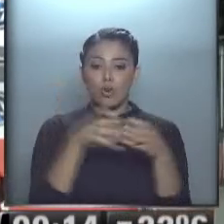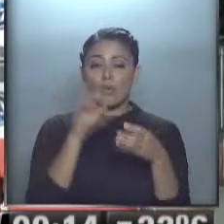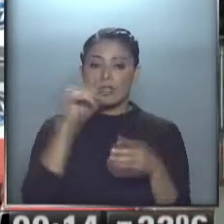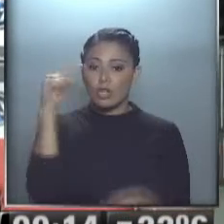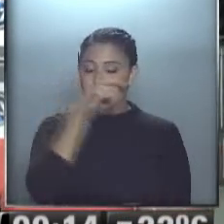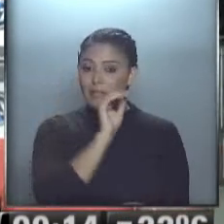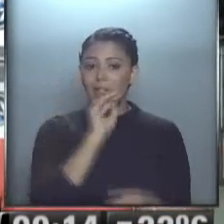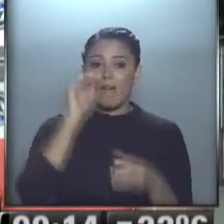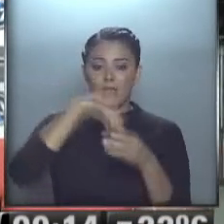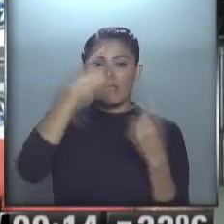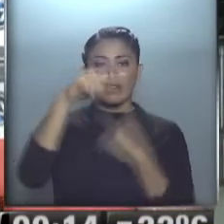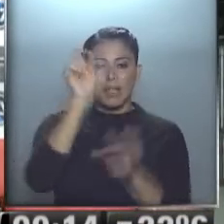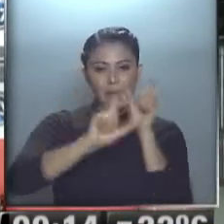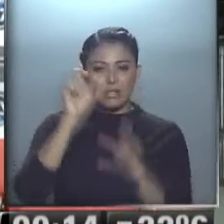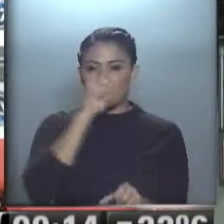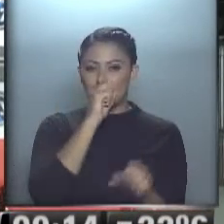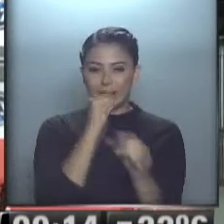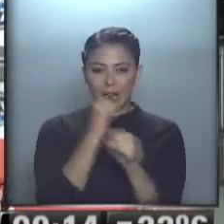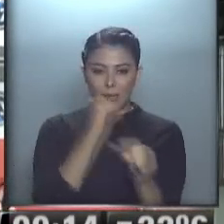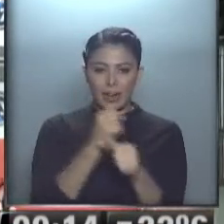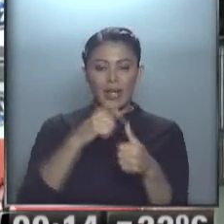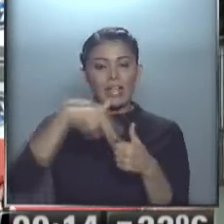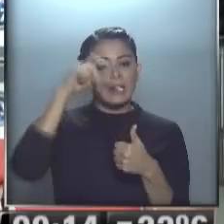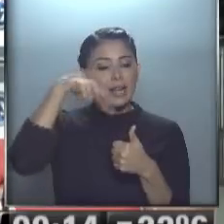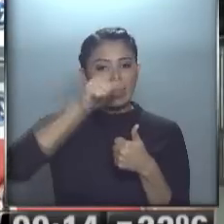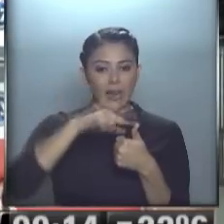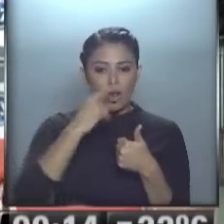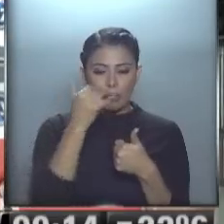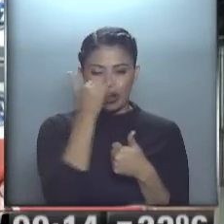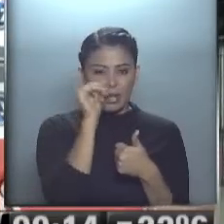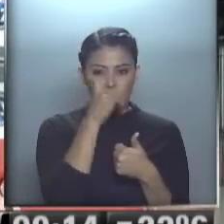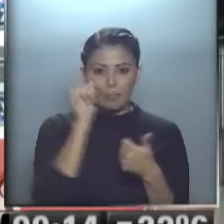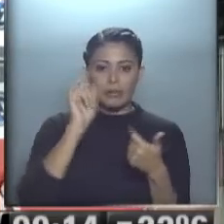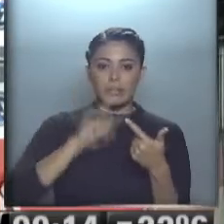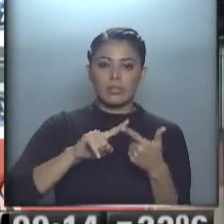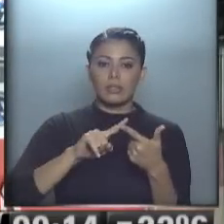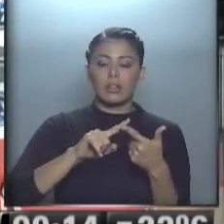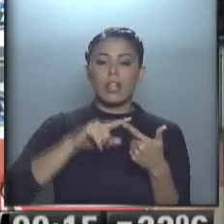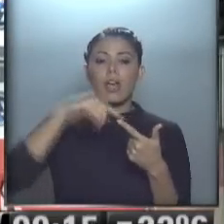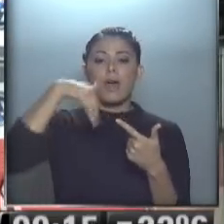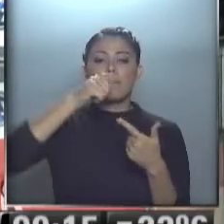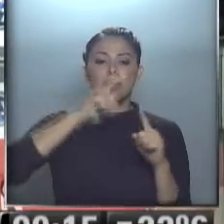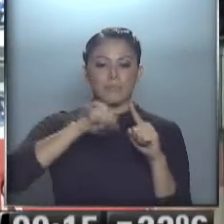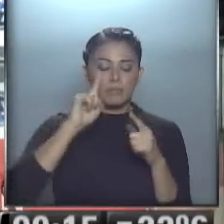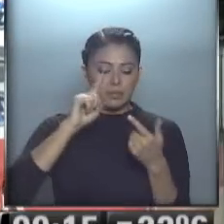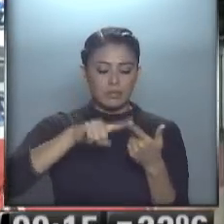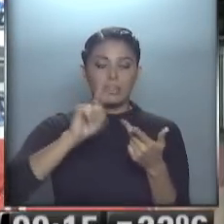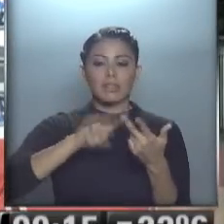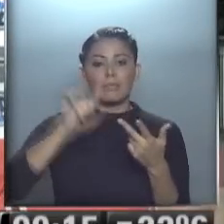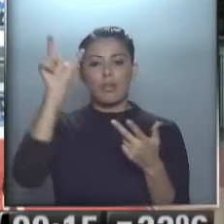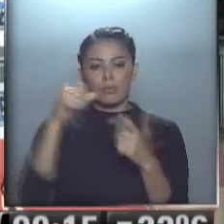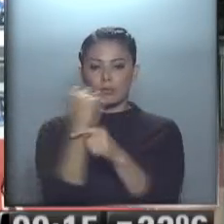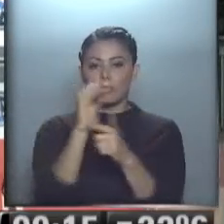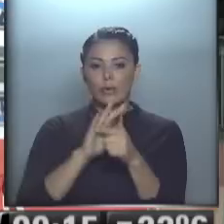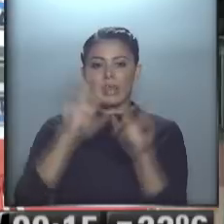7 está integrado por varias personas trabajando en este momento César nena en las cámaras junto con Maxi dorta también está nuestro especialista en